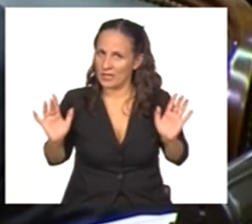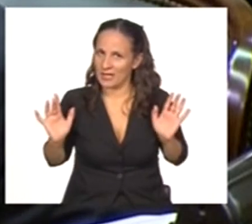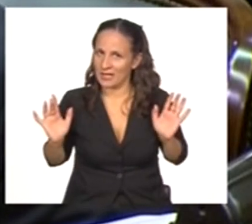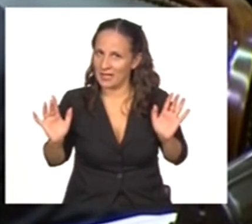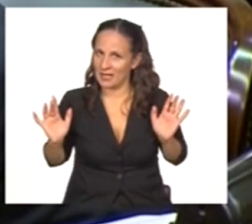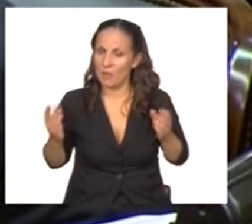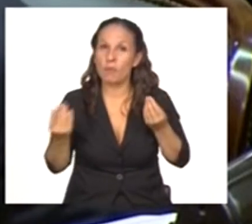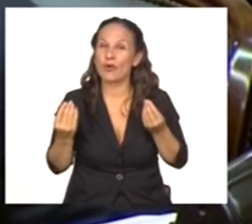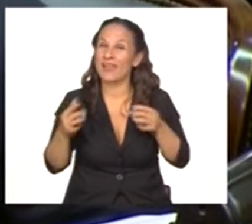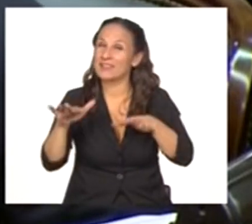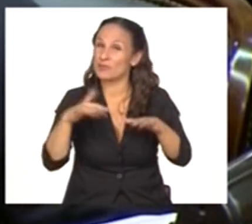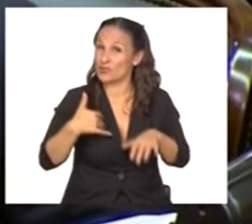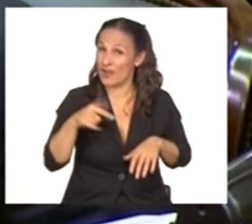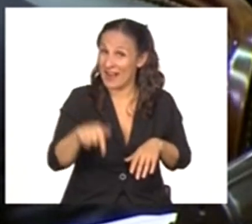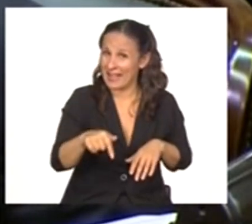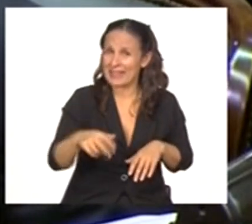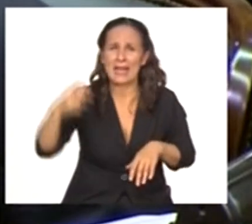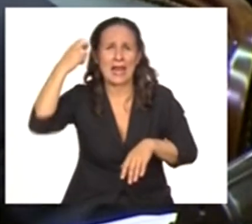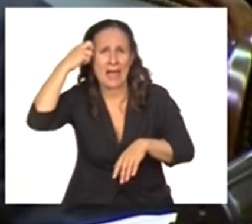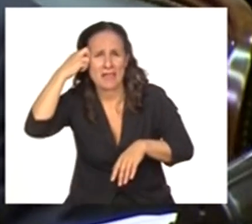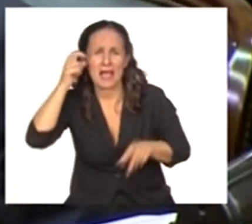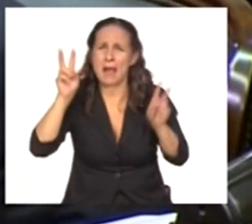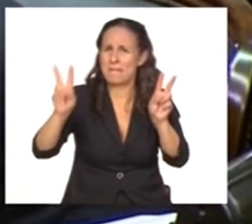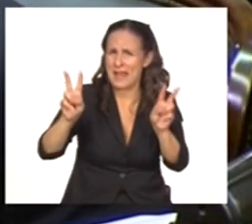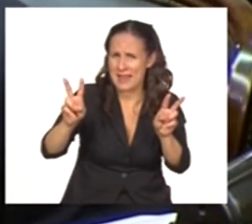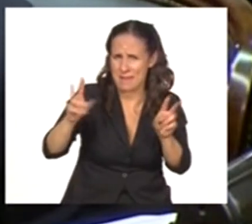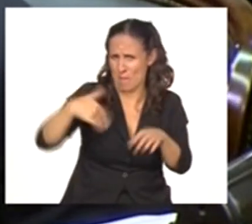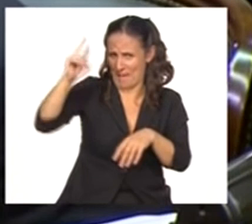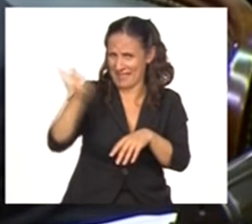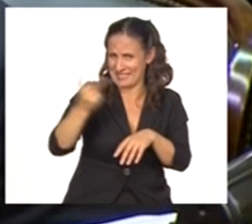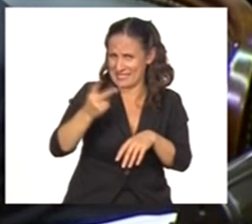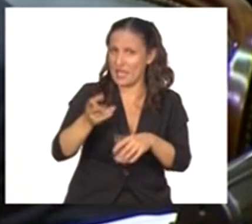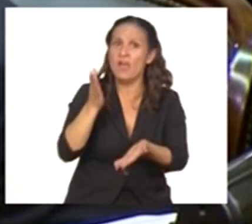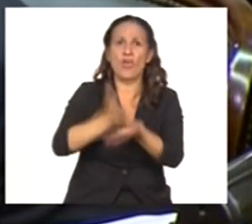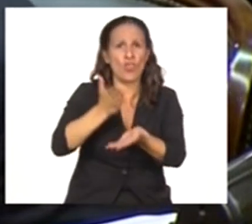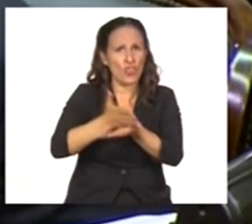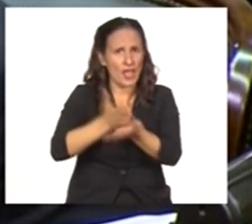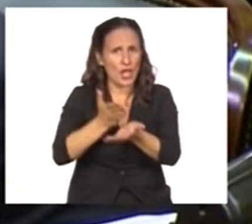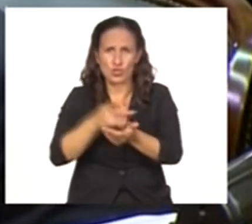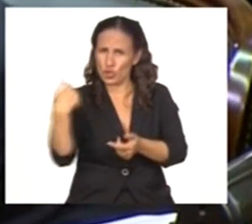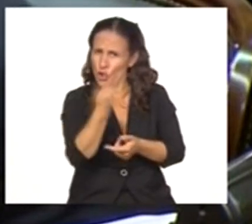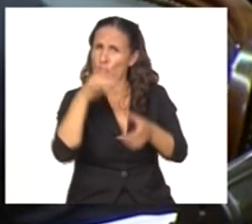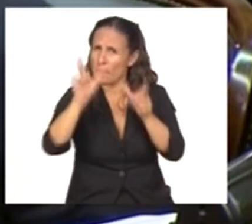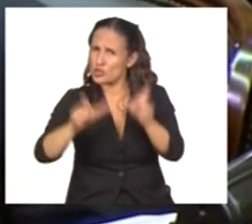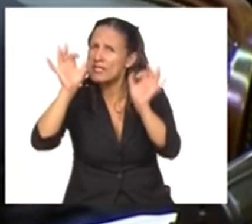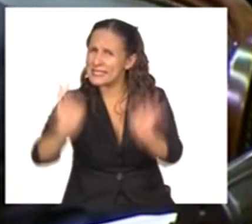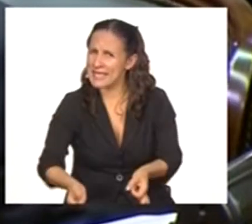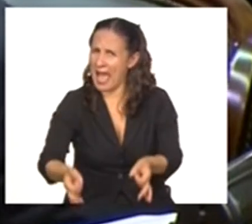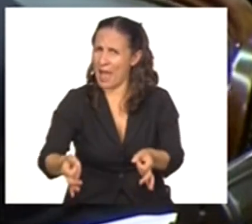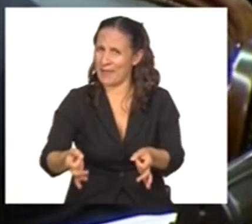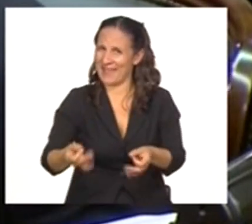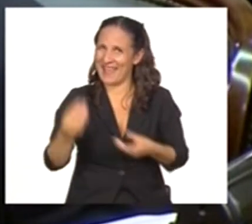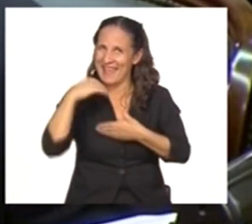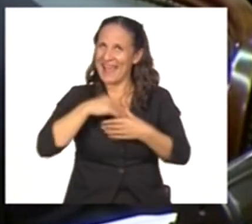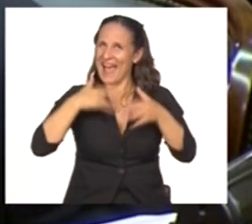Porque en la Argentina, en donde gracias al radicalismo y al peronismo fundamentalmente, los derechos son conocidos y forman parte de nuestra